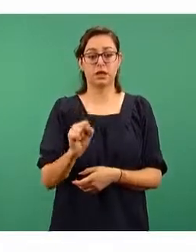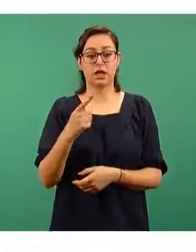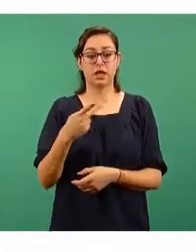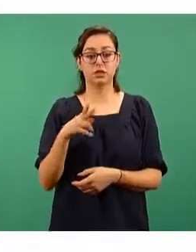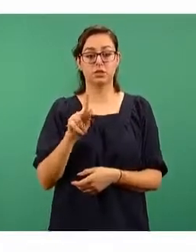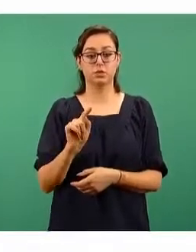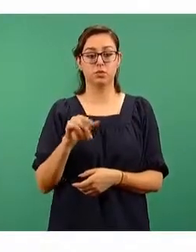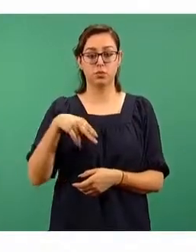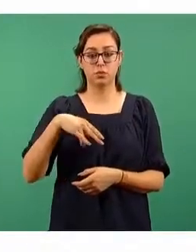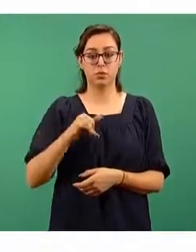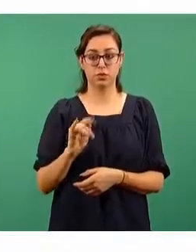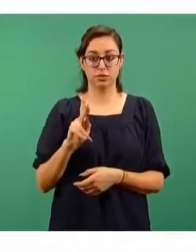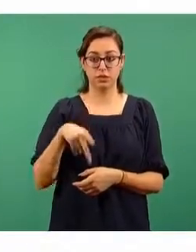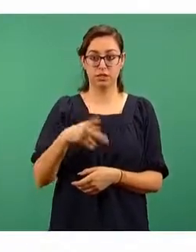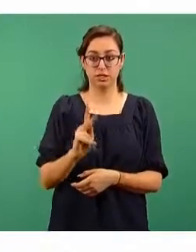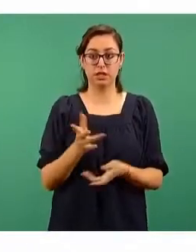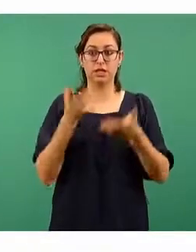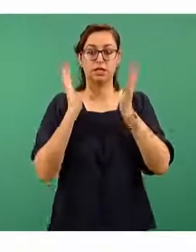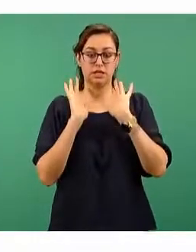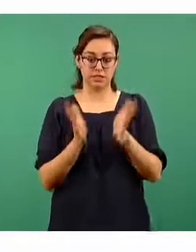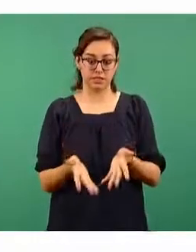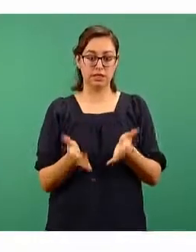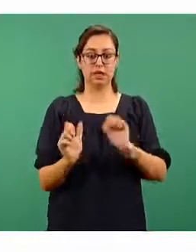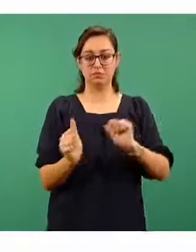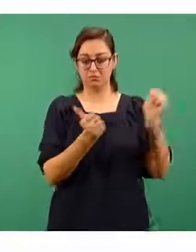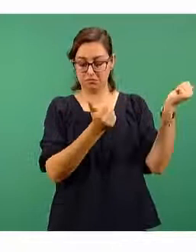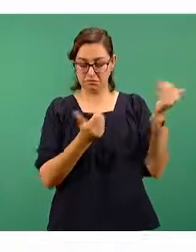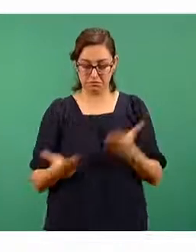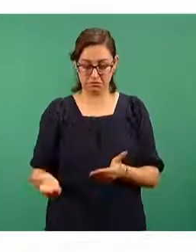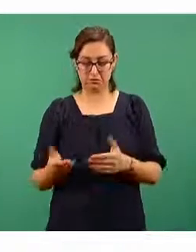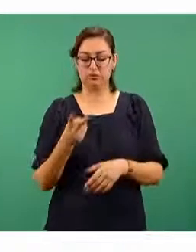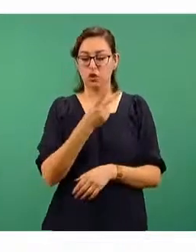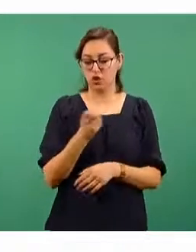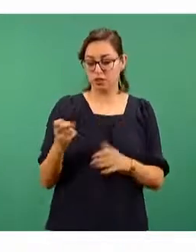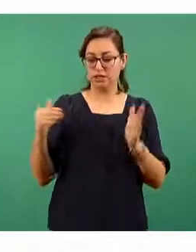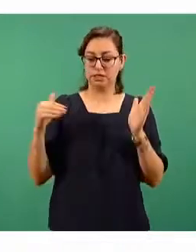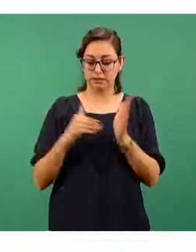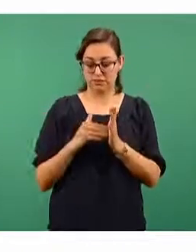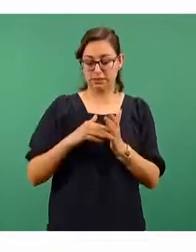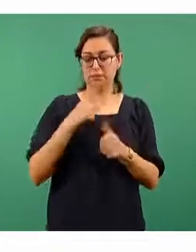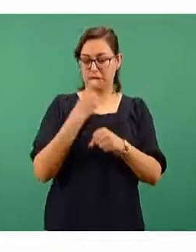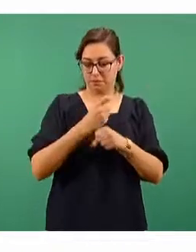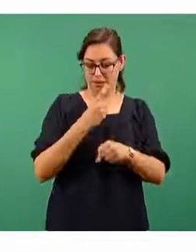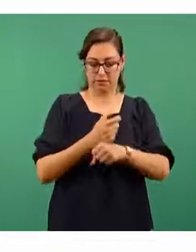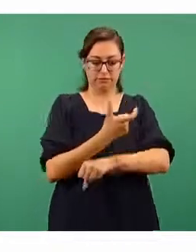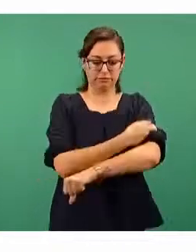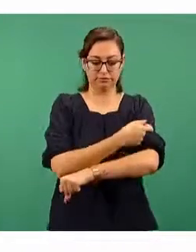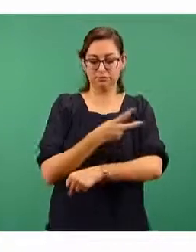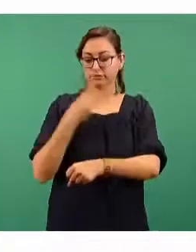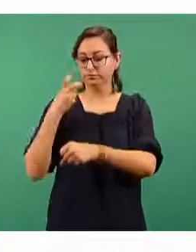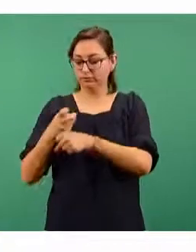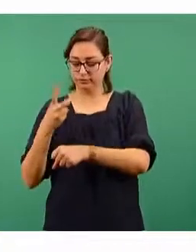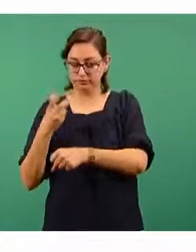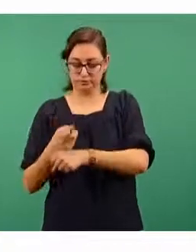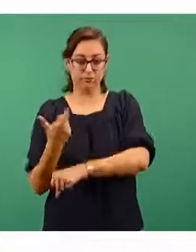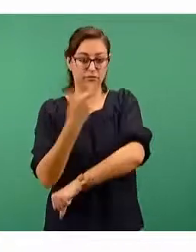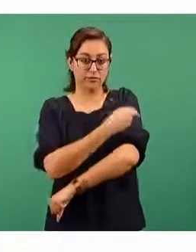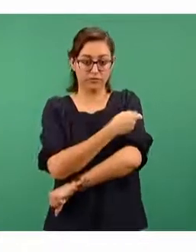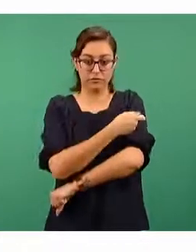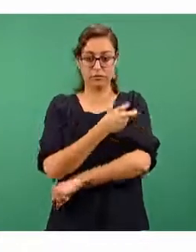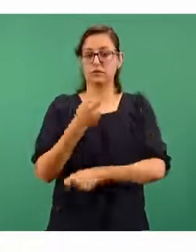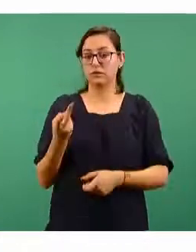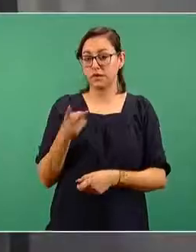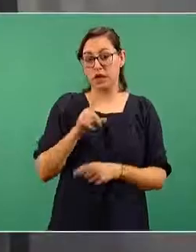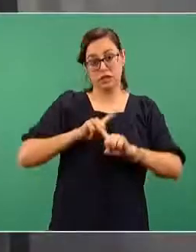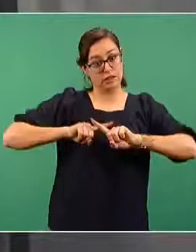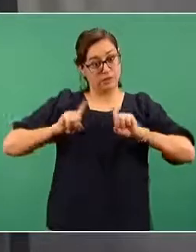primeras dosis completas. Primera dosis 200,000, segunda dosis 200,000, no son intercambiables, y ahora tocará el